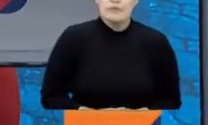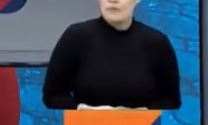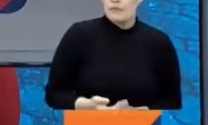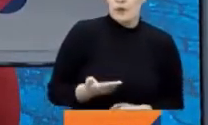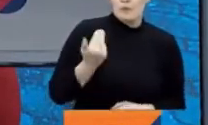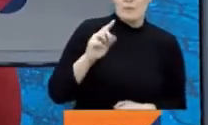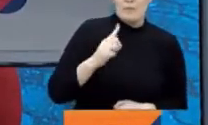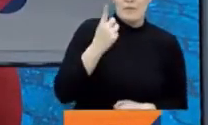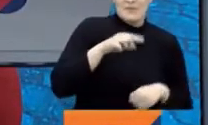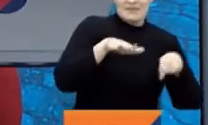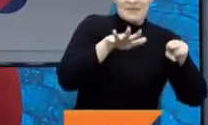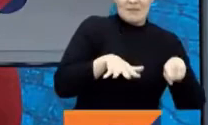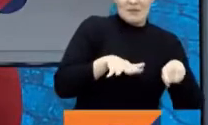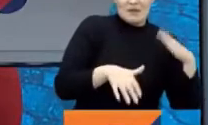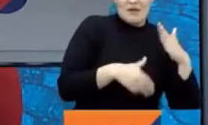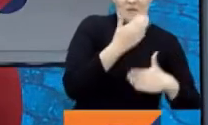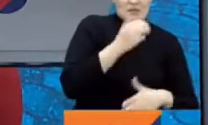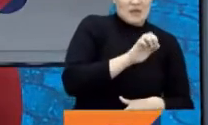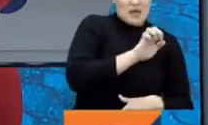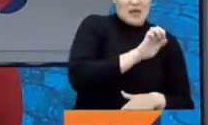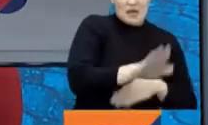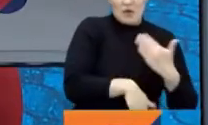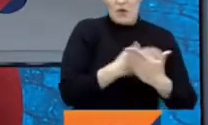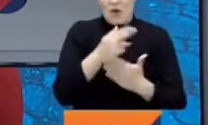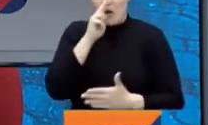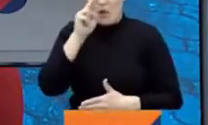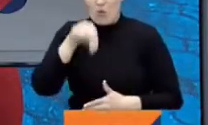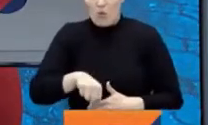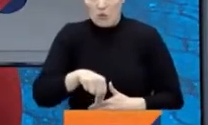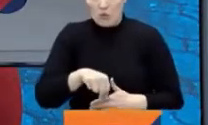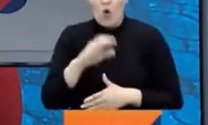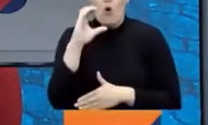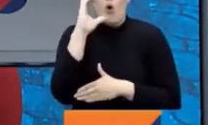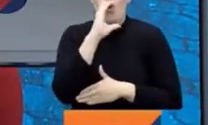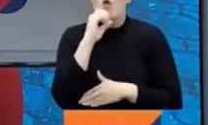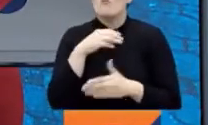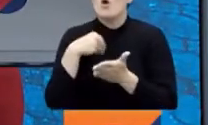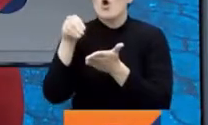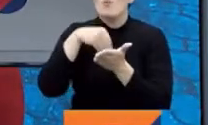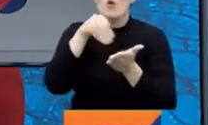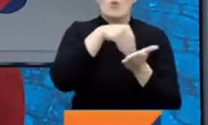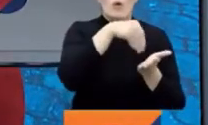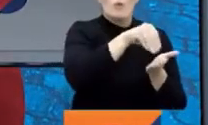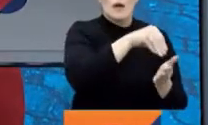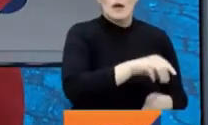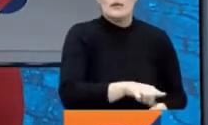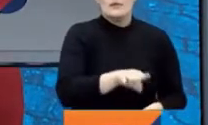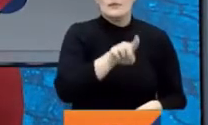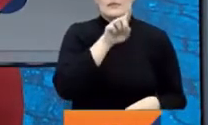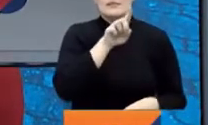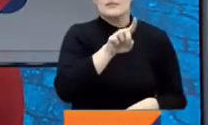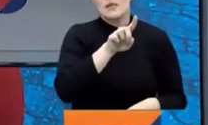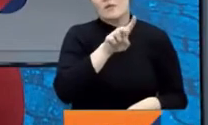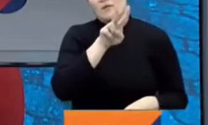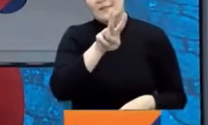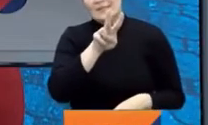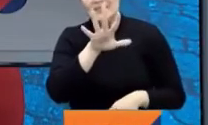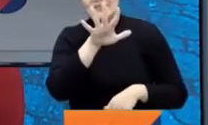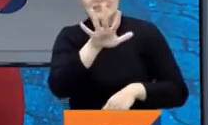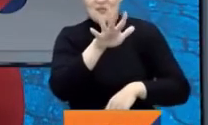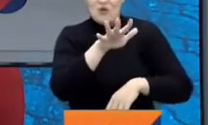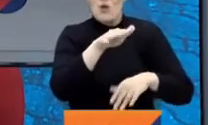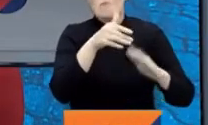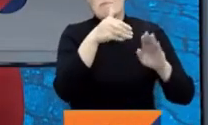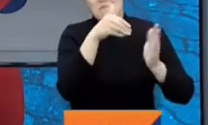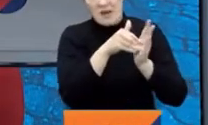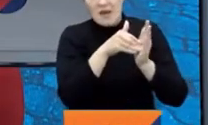los colombianos compraron casi 125 vehículos y 420 mil motocicletas. El uso de motos se